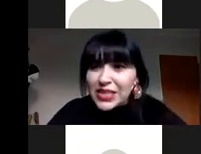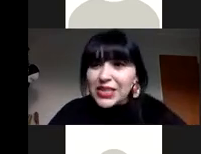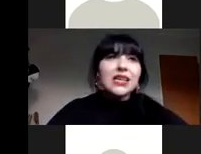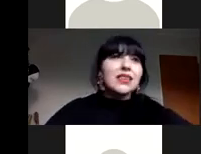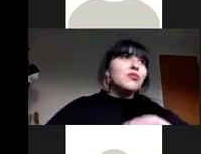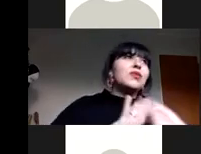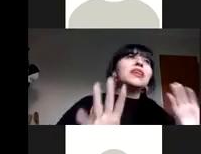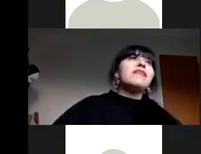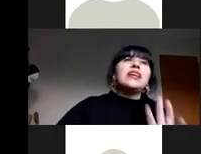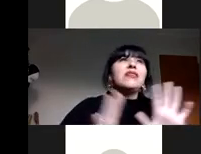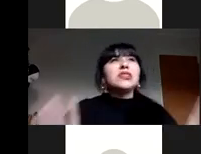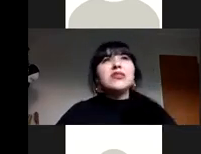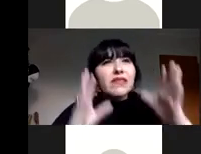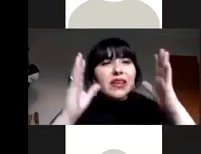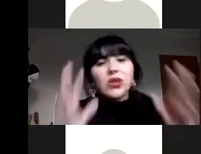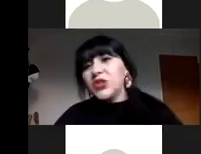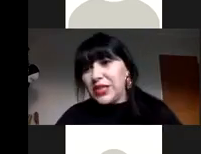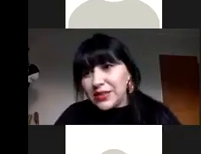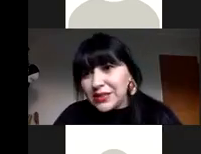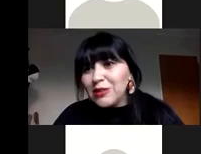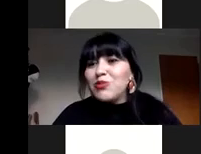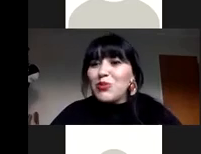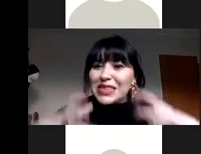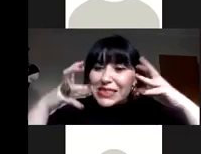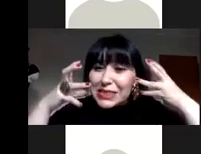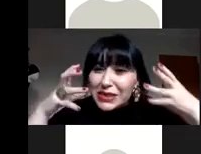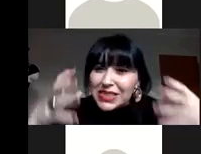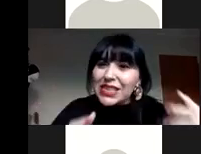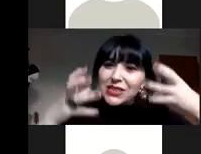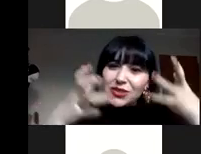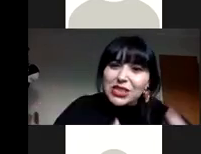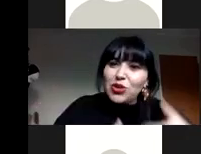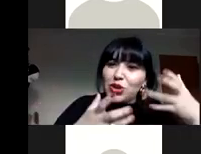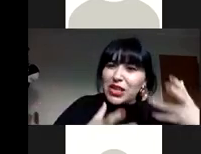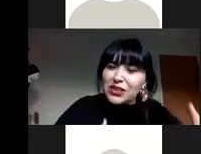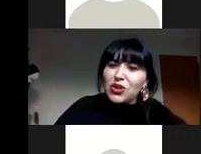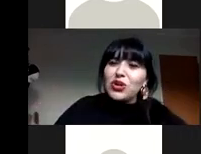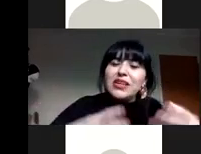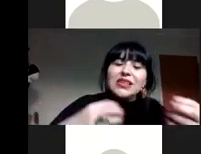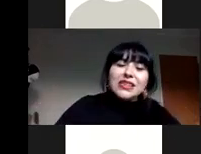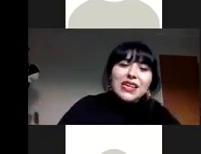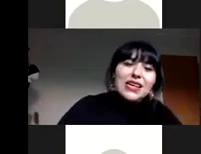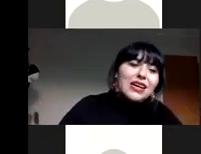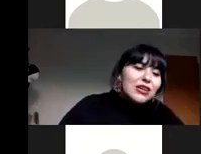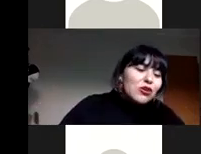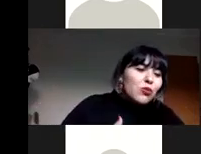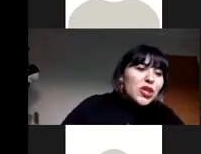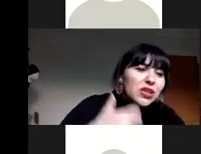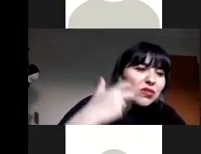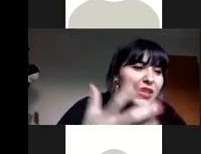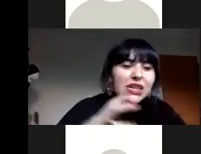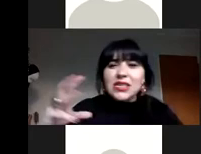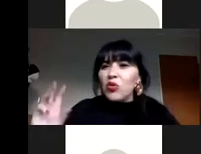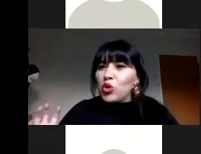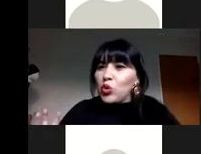importa que llegue tarde, no importa que vaya de los 5 que vaya 4 días, pero mientras se mantenga en ese contexto protector, que tenga un proyecto